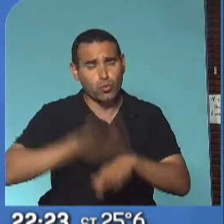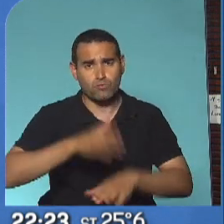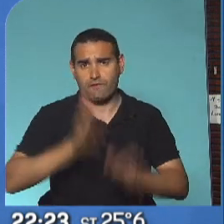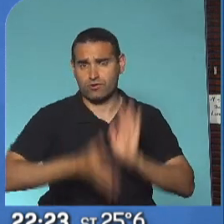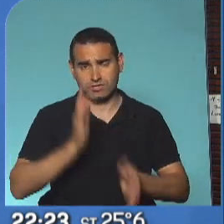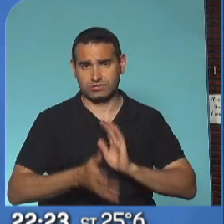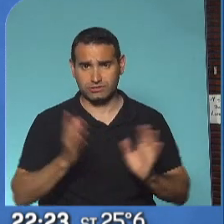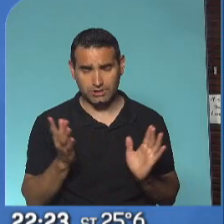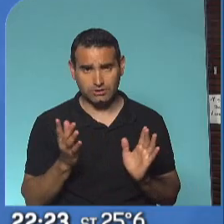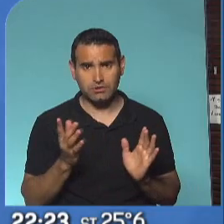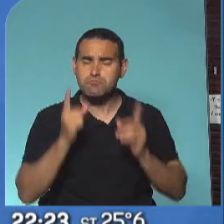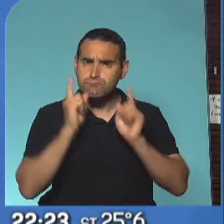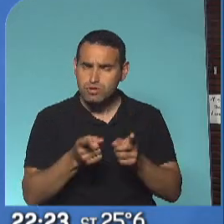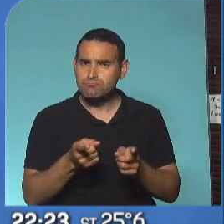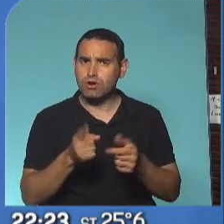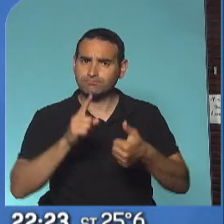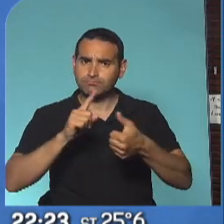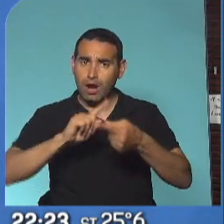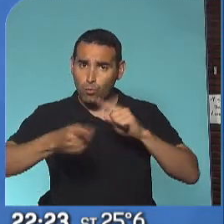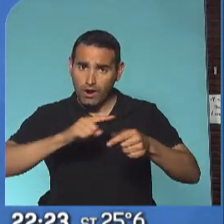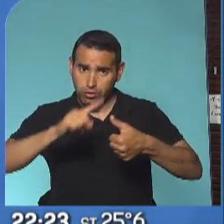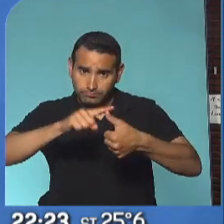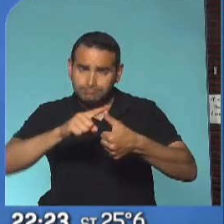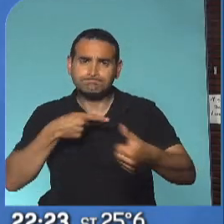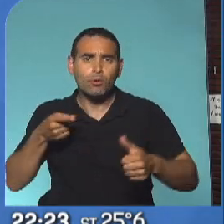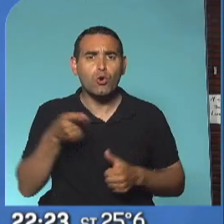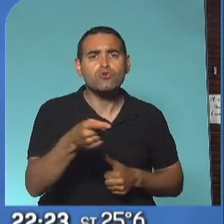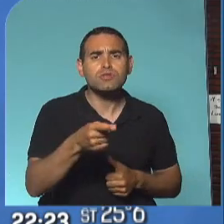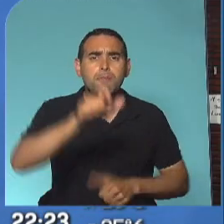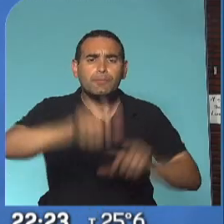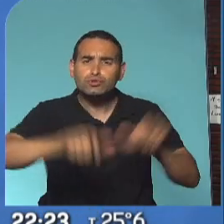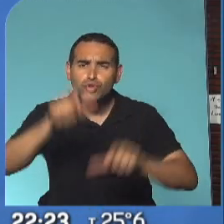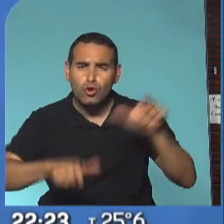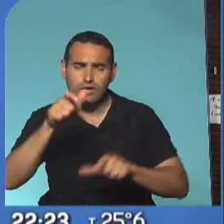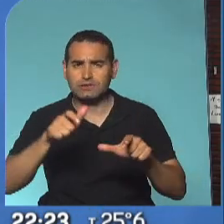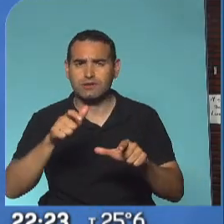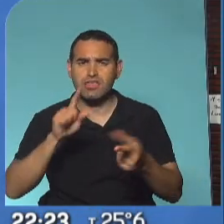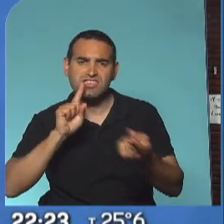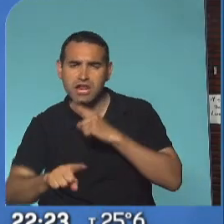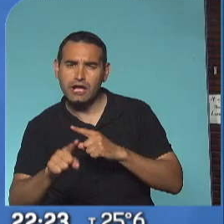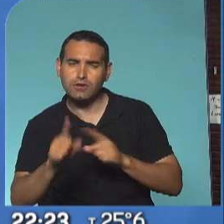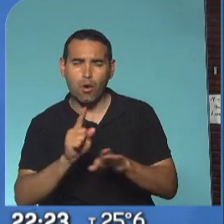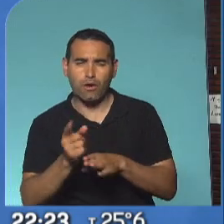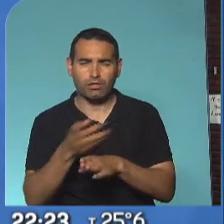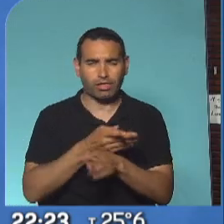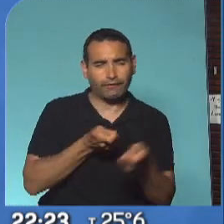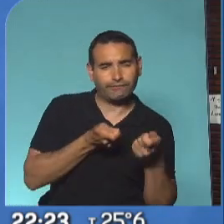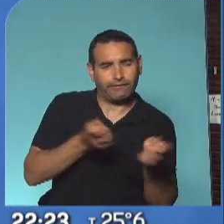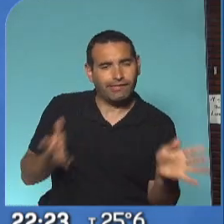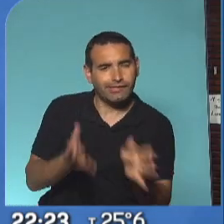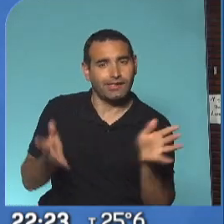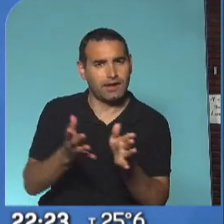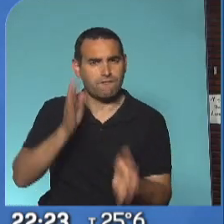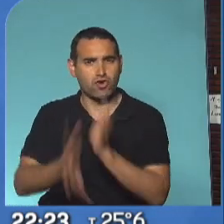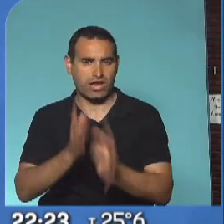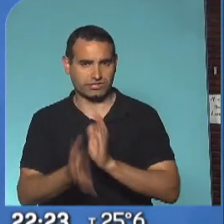y que también condene con la misma fuerza a todos quienes, directa o indirectamente, la impulsan,